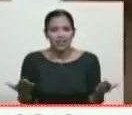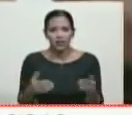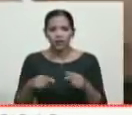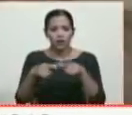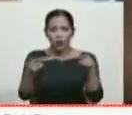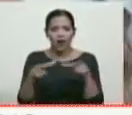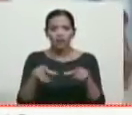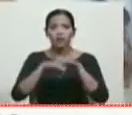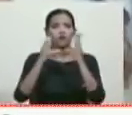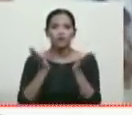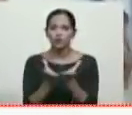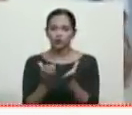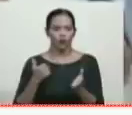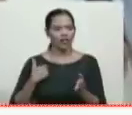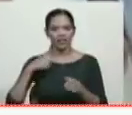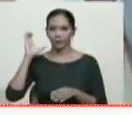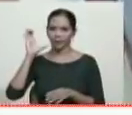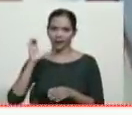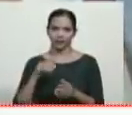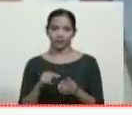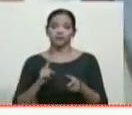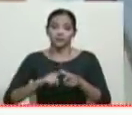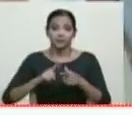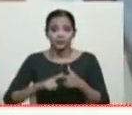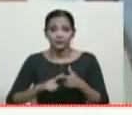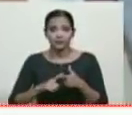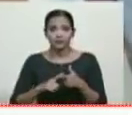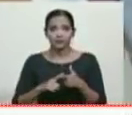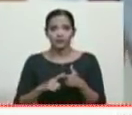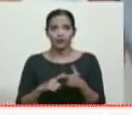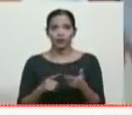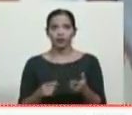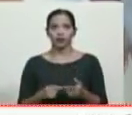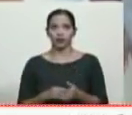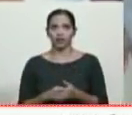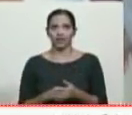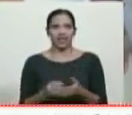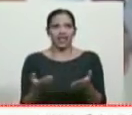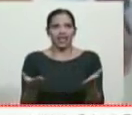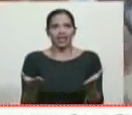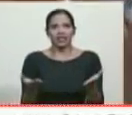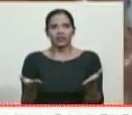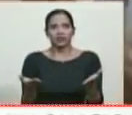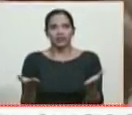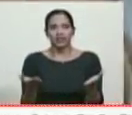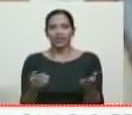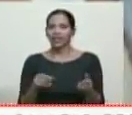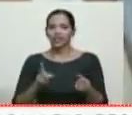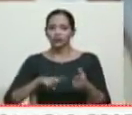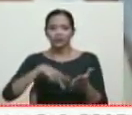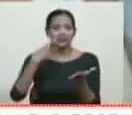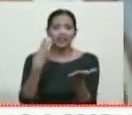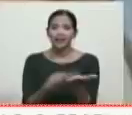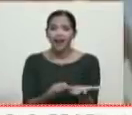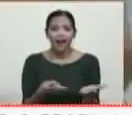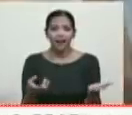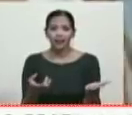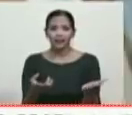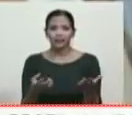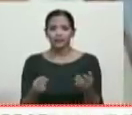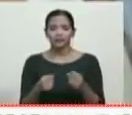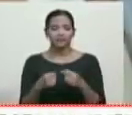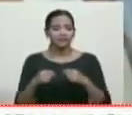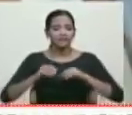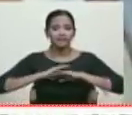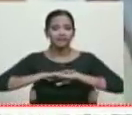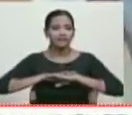del mundo y de, en cualquier país. Entonces, no tenemos, eso se cae